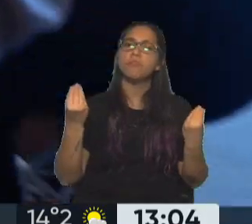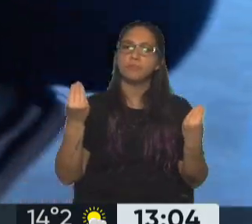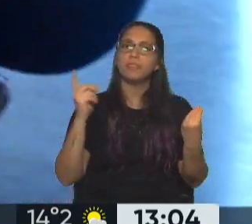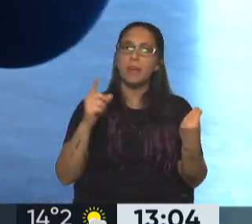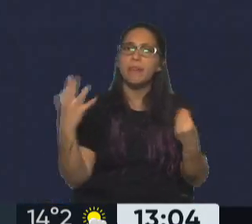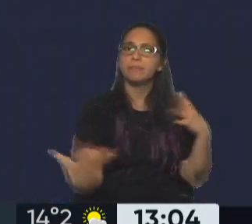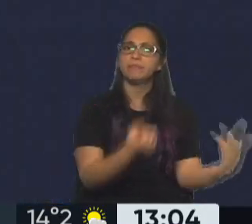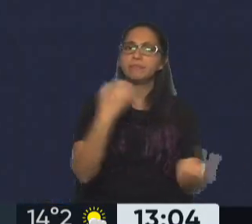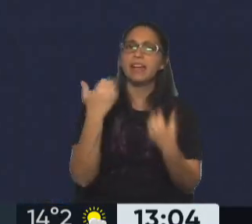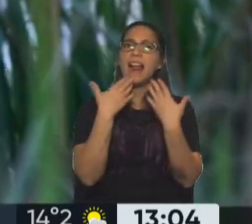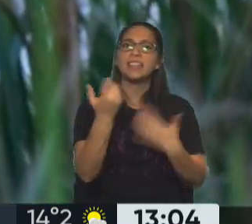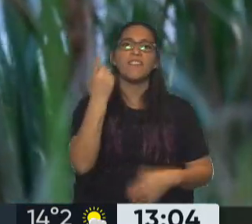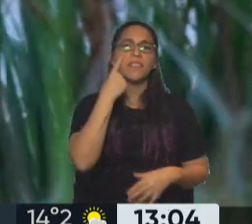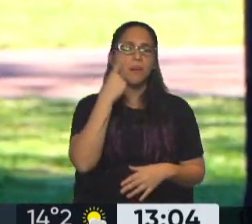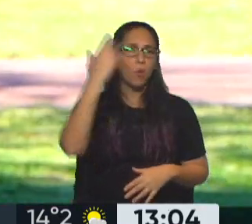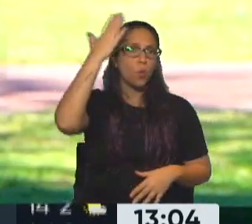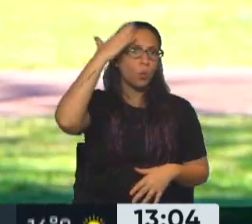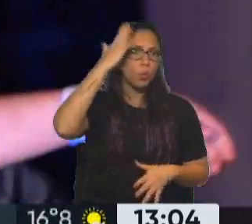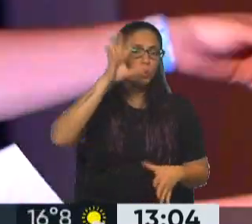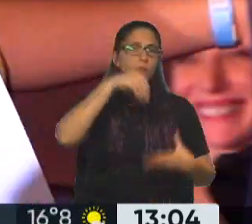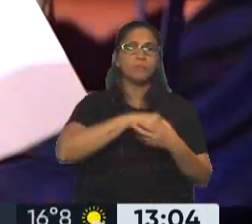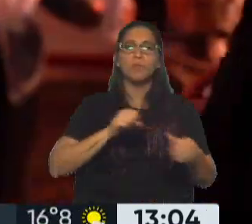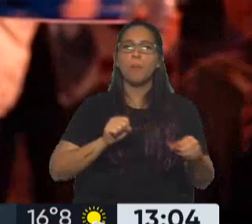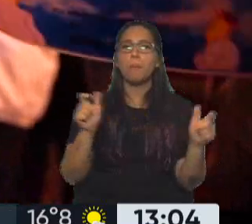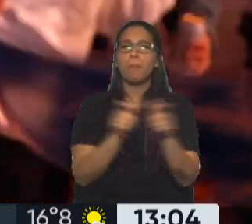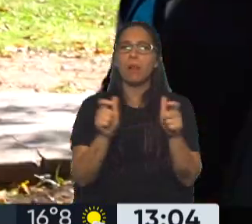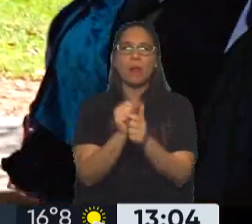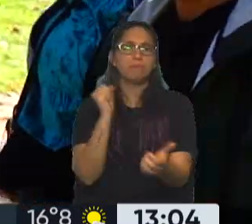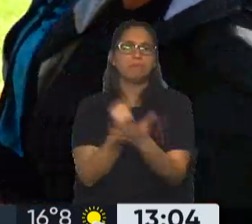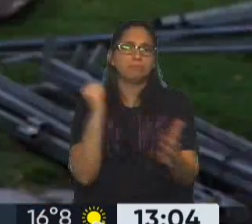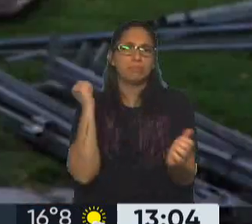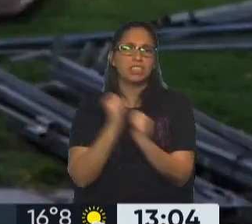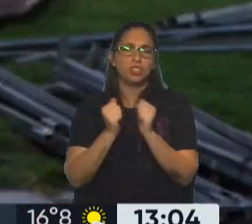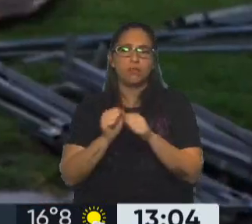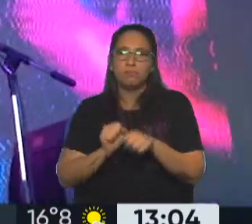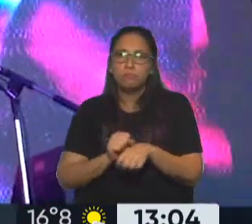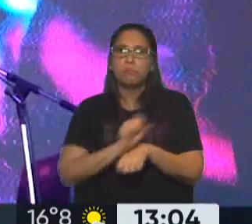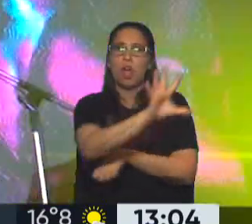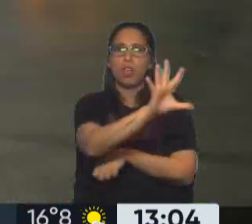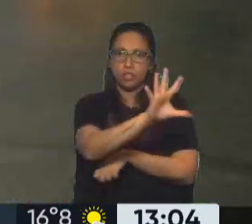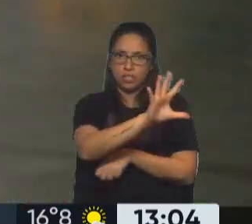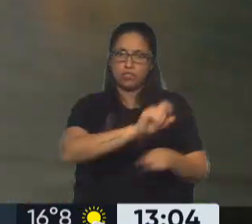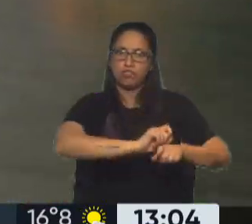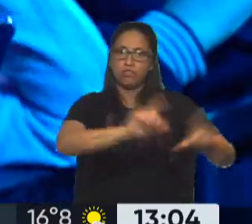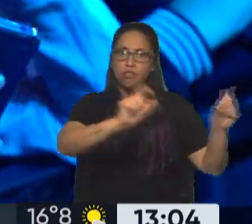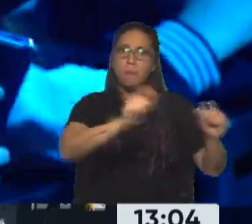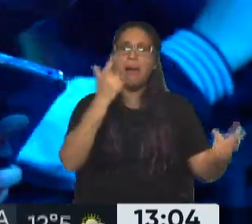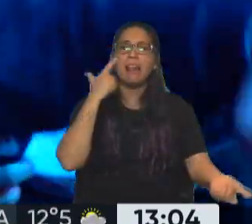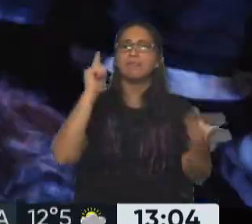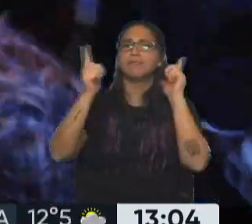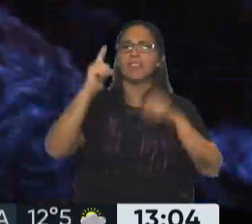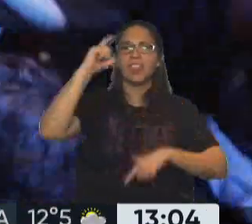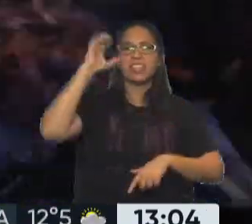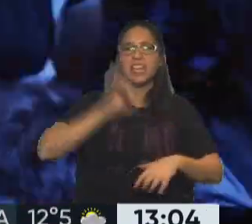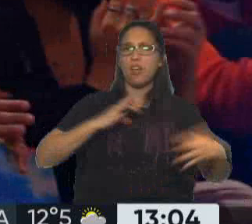a través de Vivamos Cultura, con la proyección de algunas películas emblemáticas que van a estar siendo parte de, bueno, de celebrar, ¿no?, los 10 años.